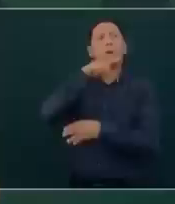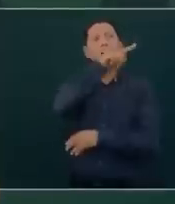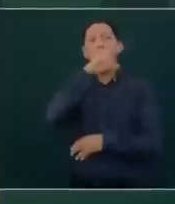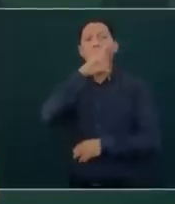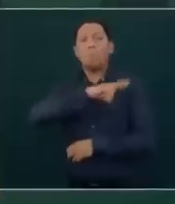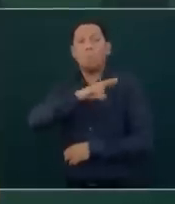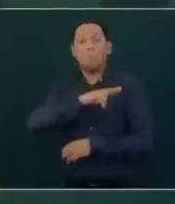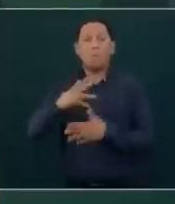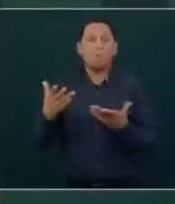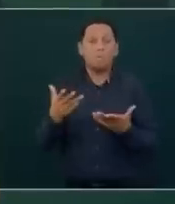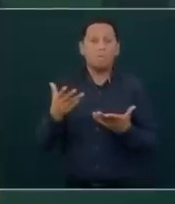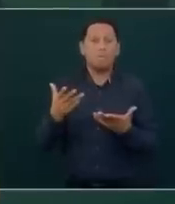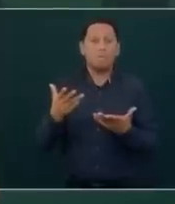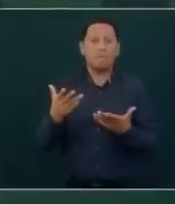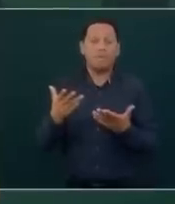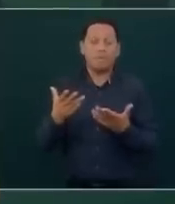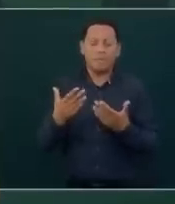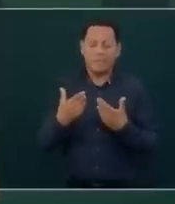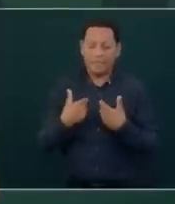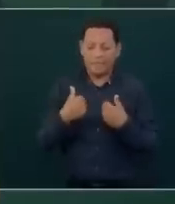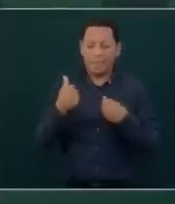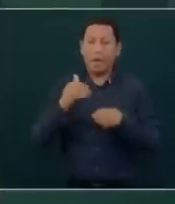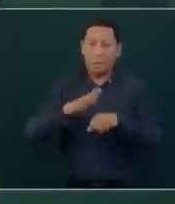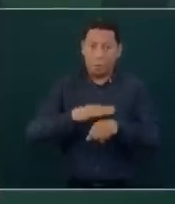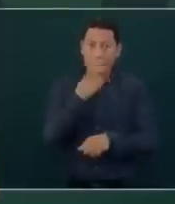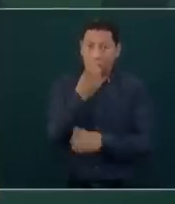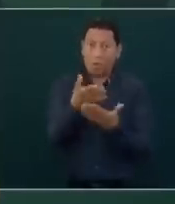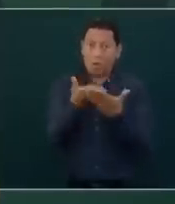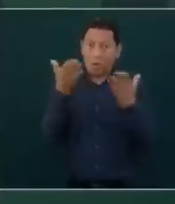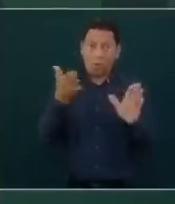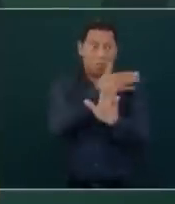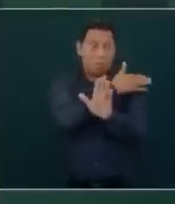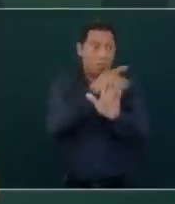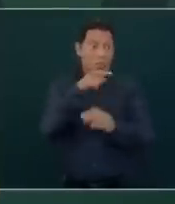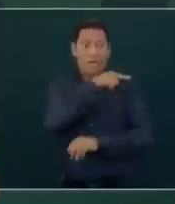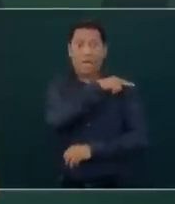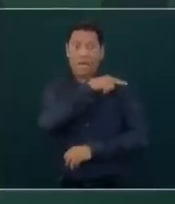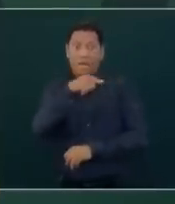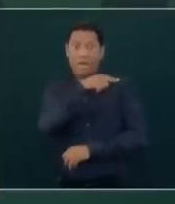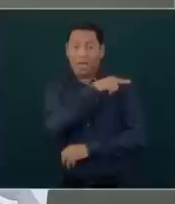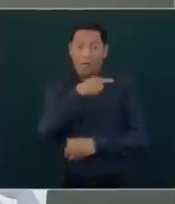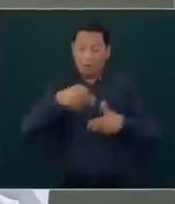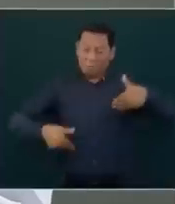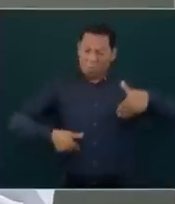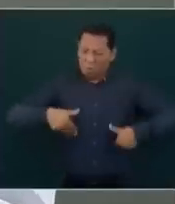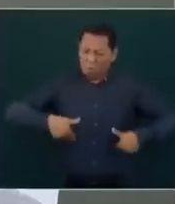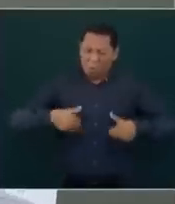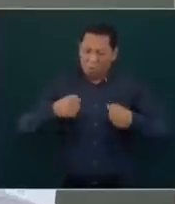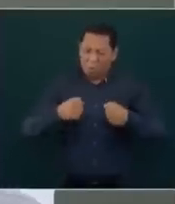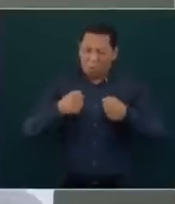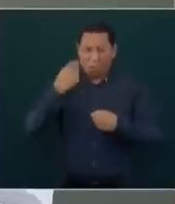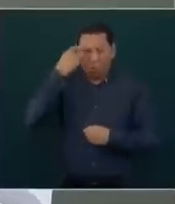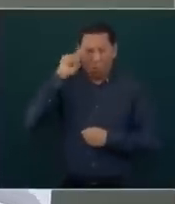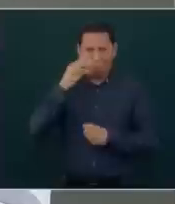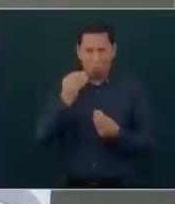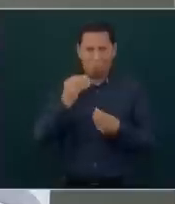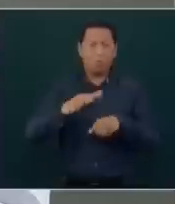no consumaron su obra de destrucción, porque el pueblo dijo